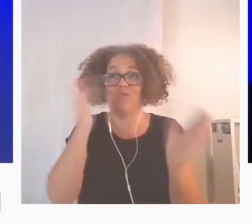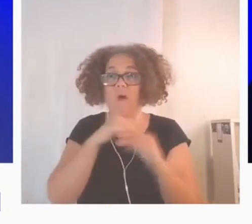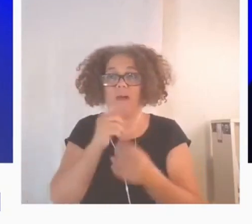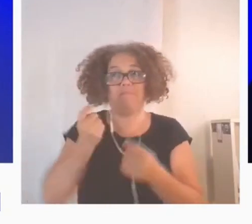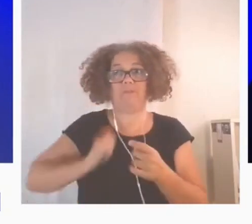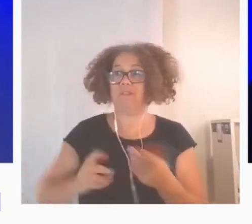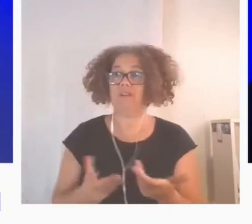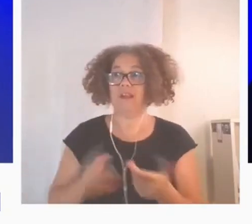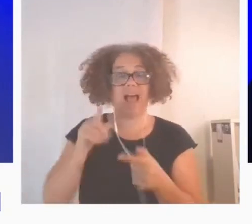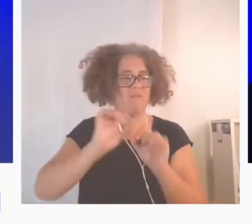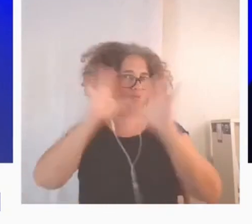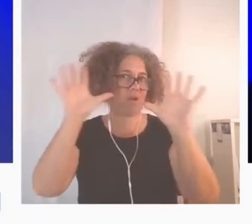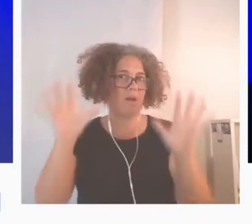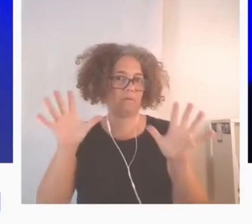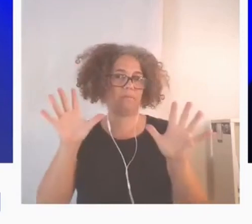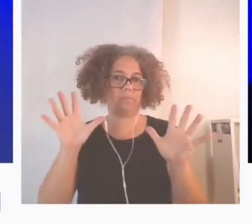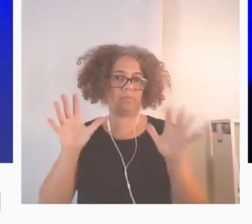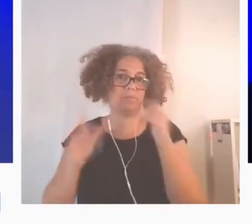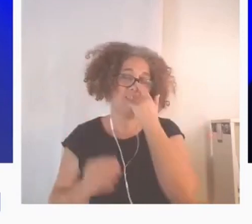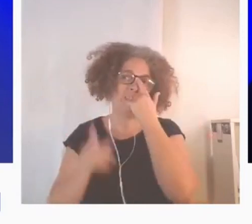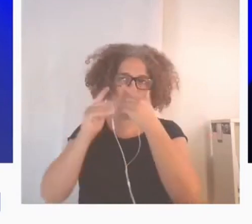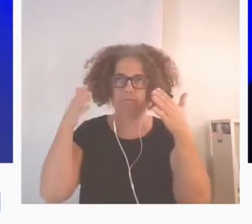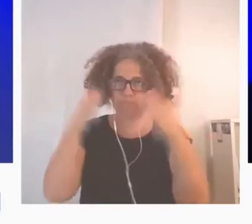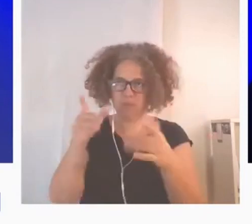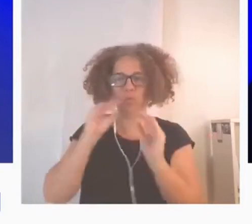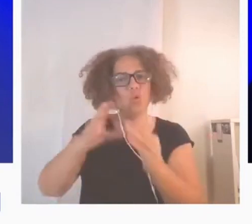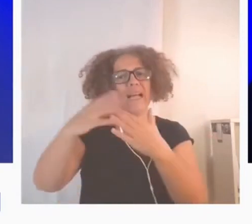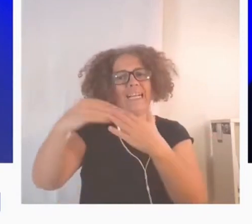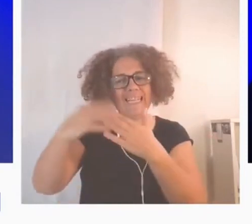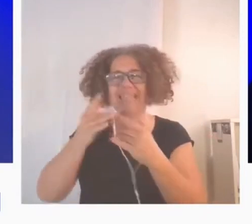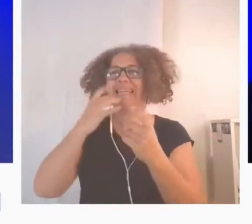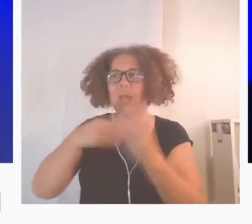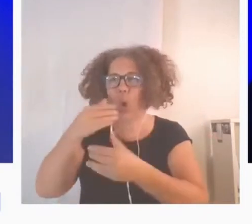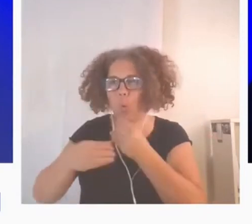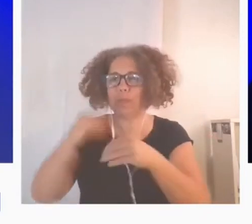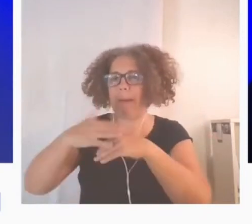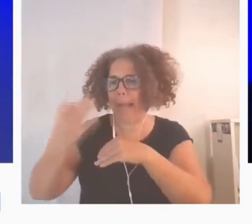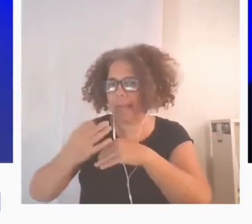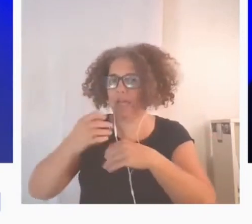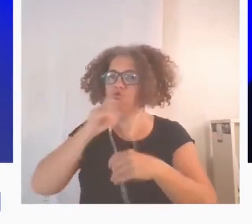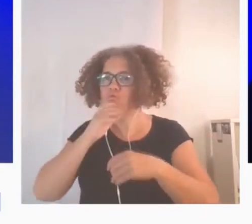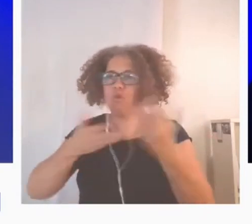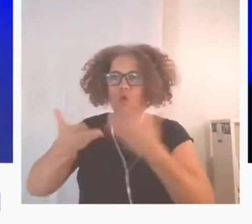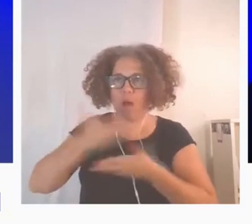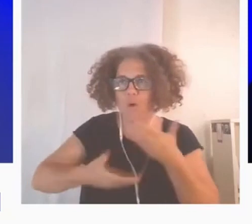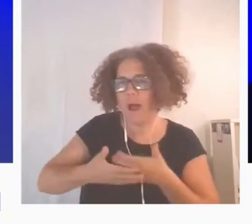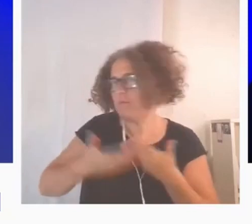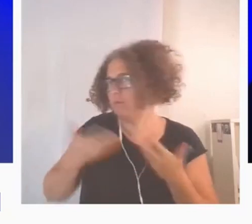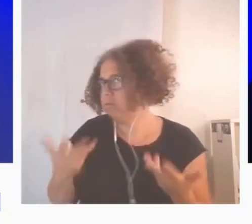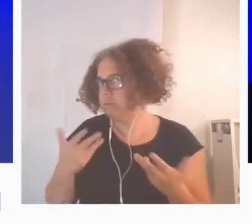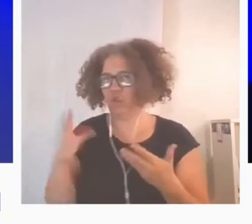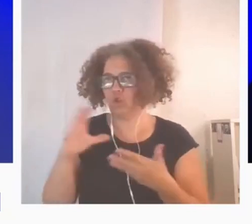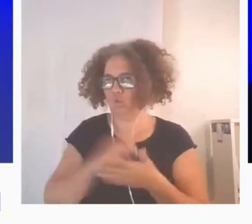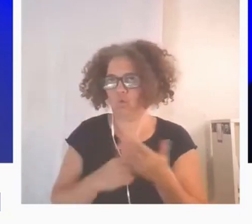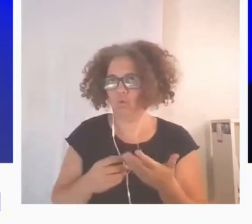muy claro y focalizar mucho en el cliente, en tu cliente, quién lo usa, cómo podemos colaborar, todo muy colaborativo, y